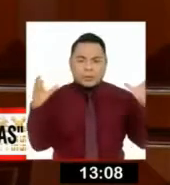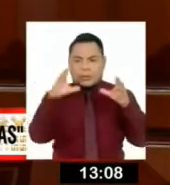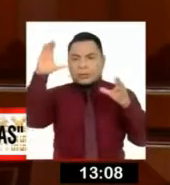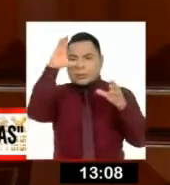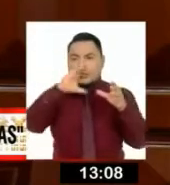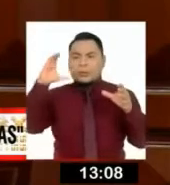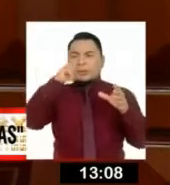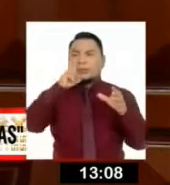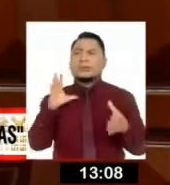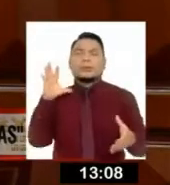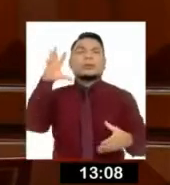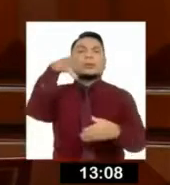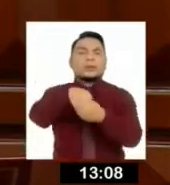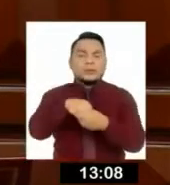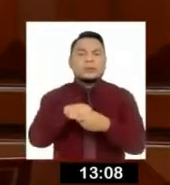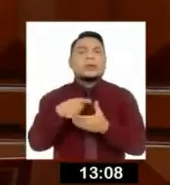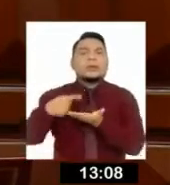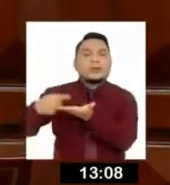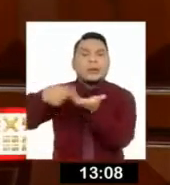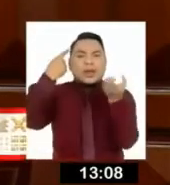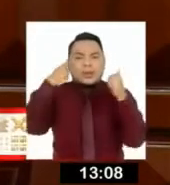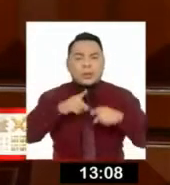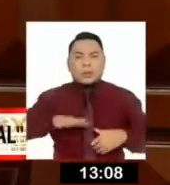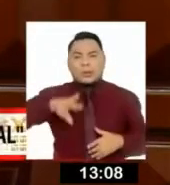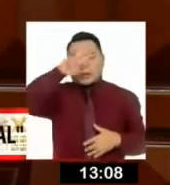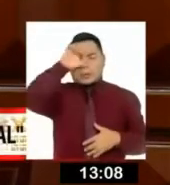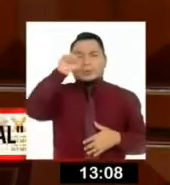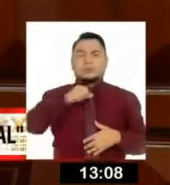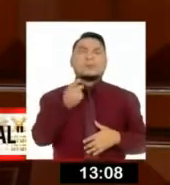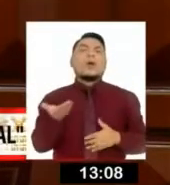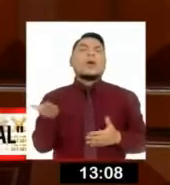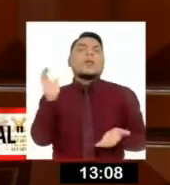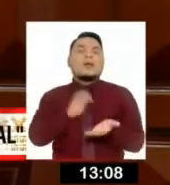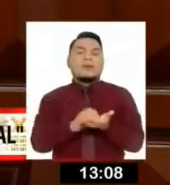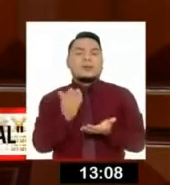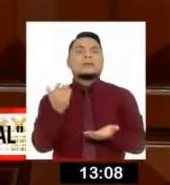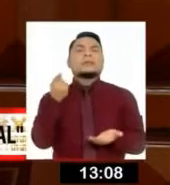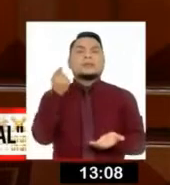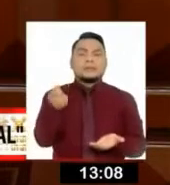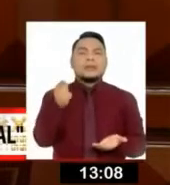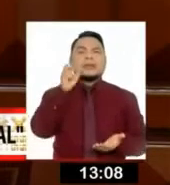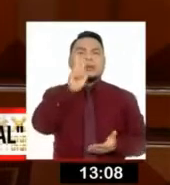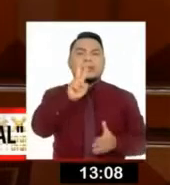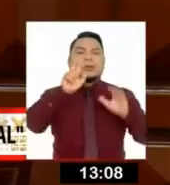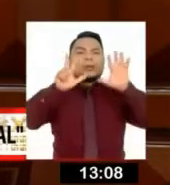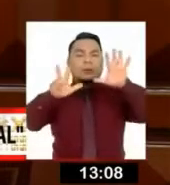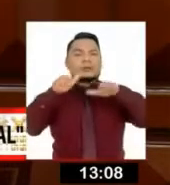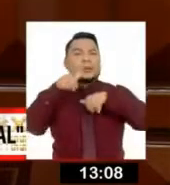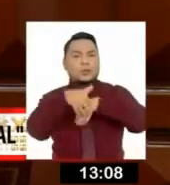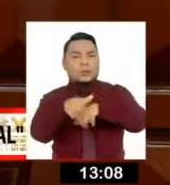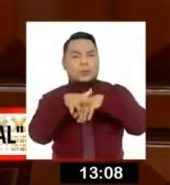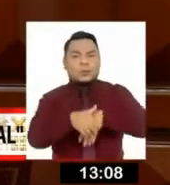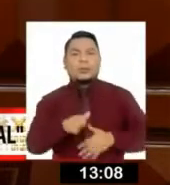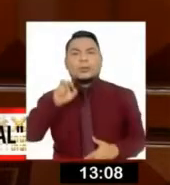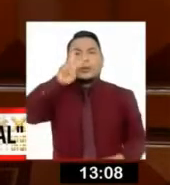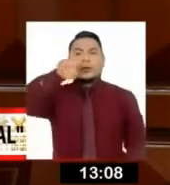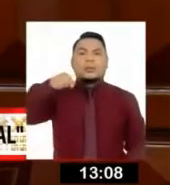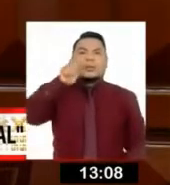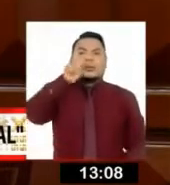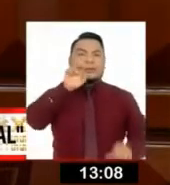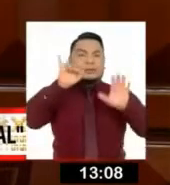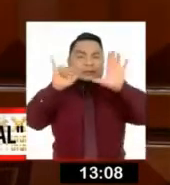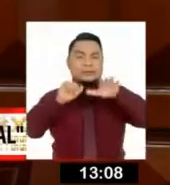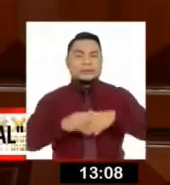la concertación nacional, asegurando una vez más que el 28 de julio del